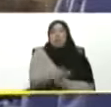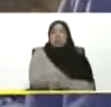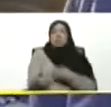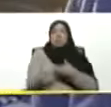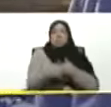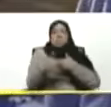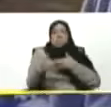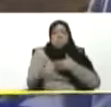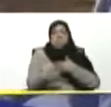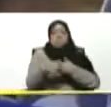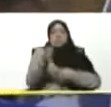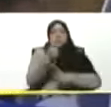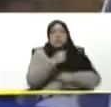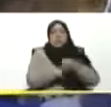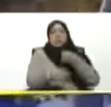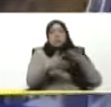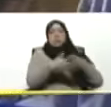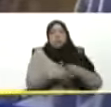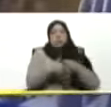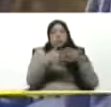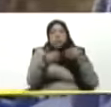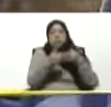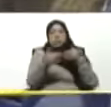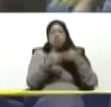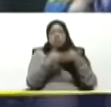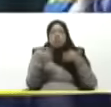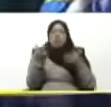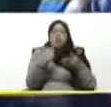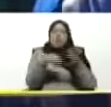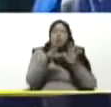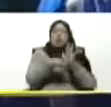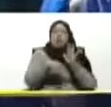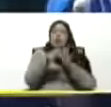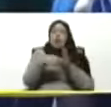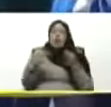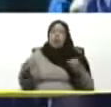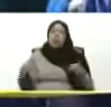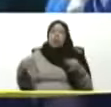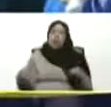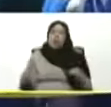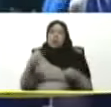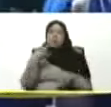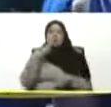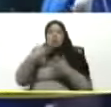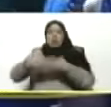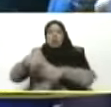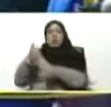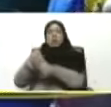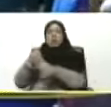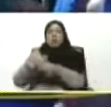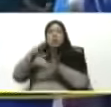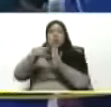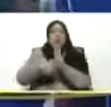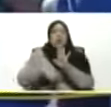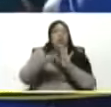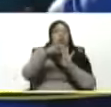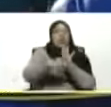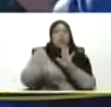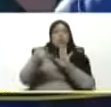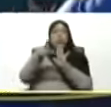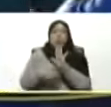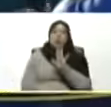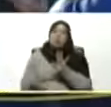Contra los que se desvelan tan solo por disfrutarla. Y en vez de darle caricia, lo que hacen